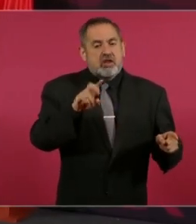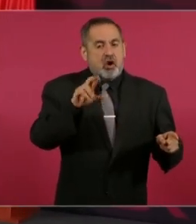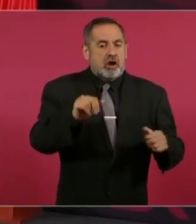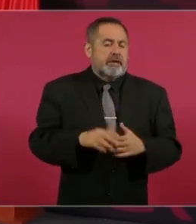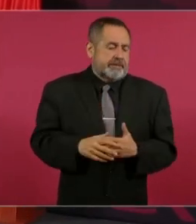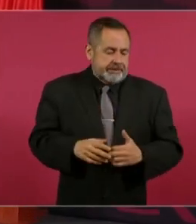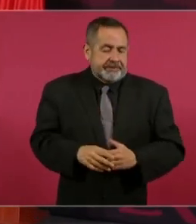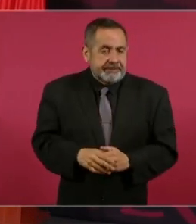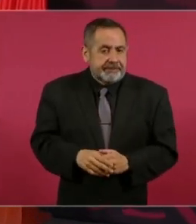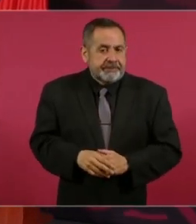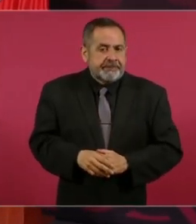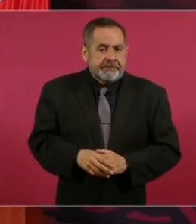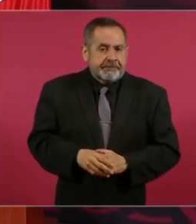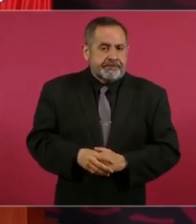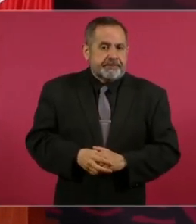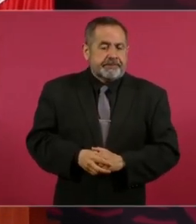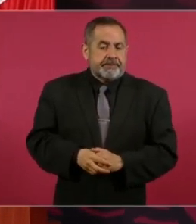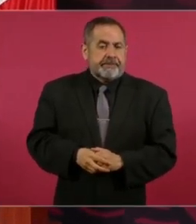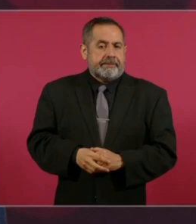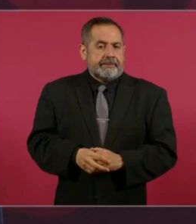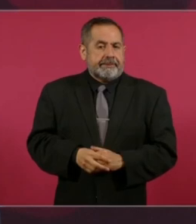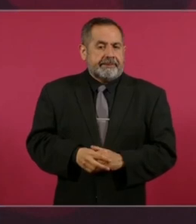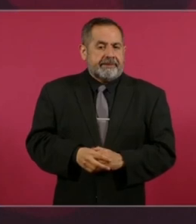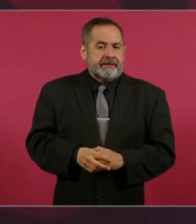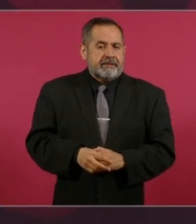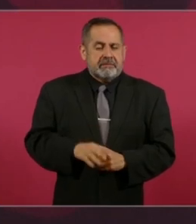Los jóvenes